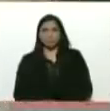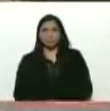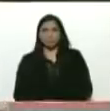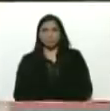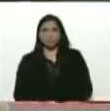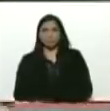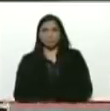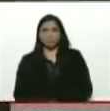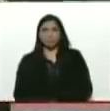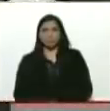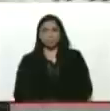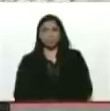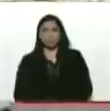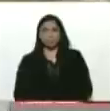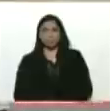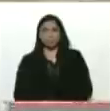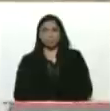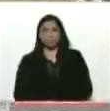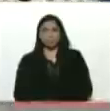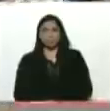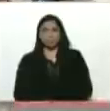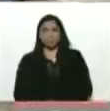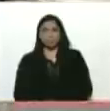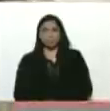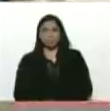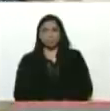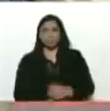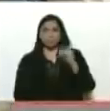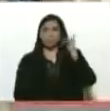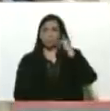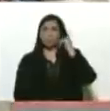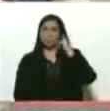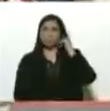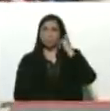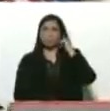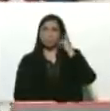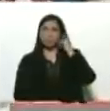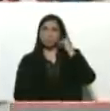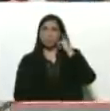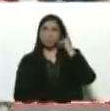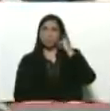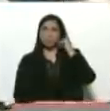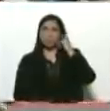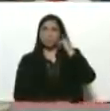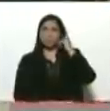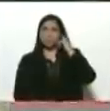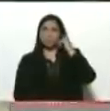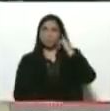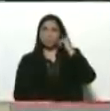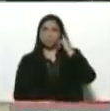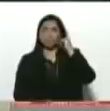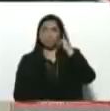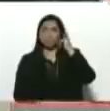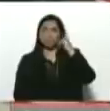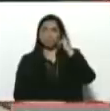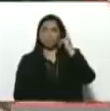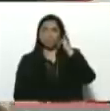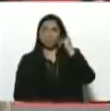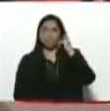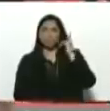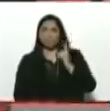Y aquí están sus, ¿cómo se llama esto? Las chapas de identificación. Aquí abajo, esto es lo de